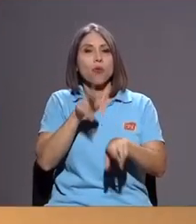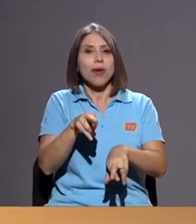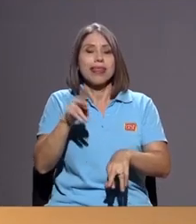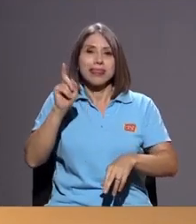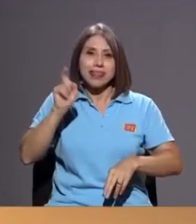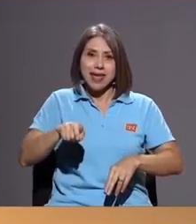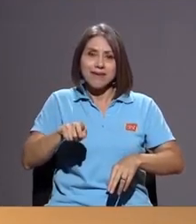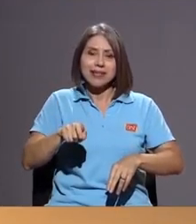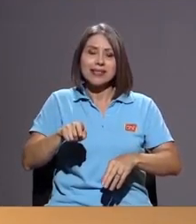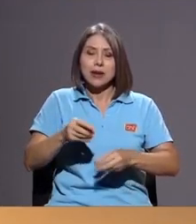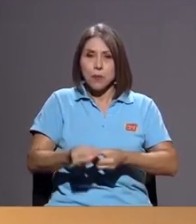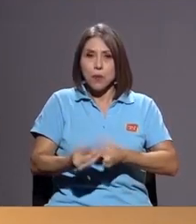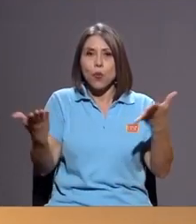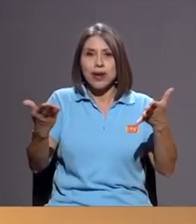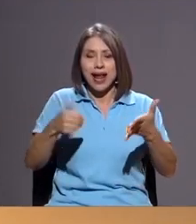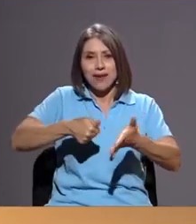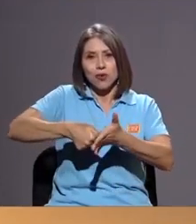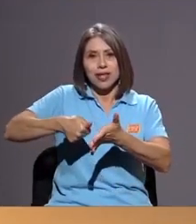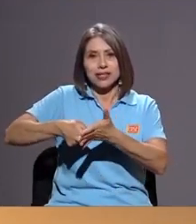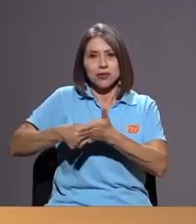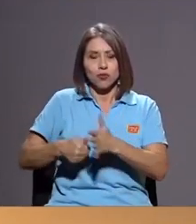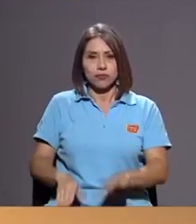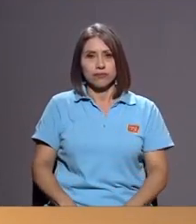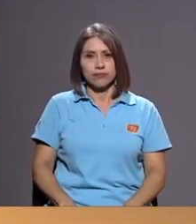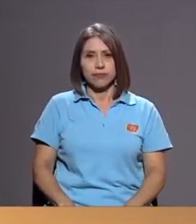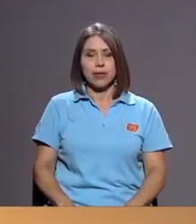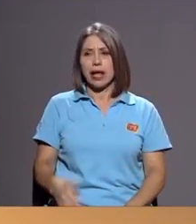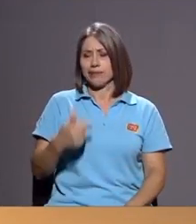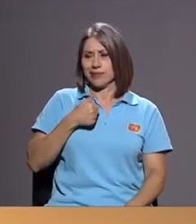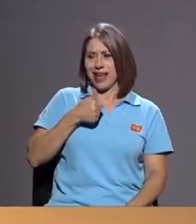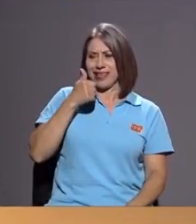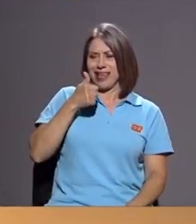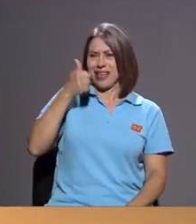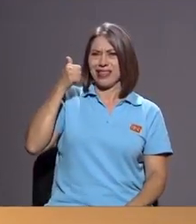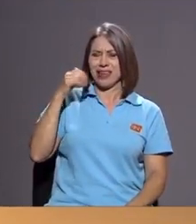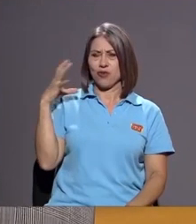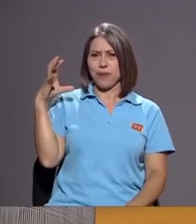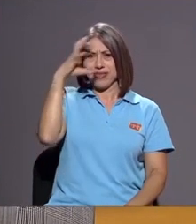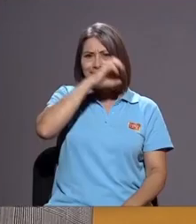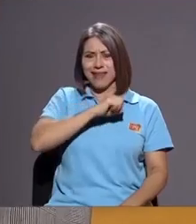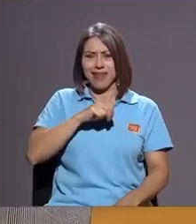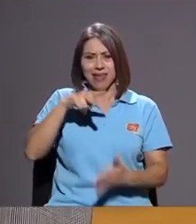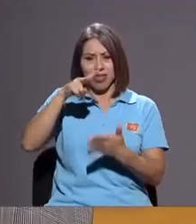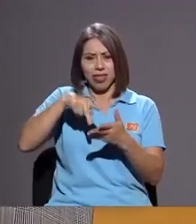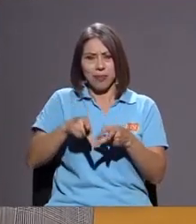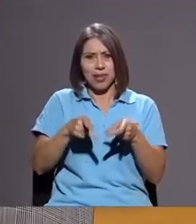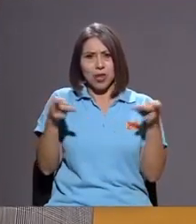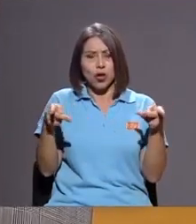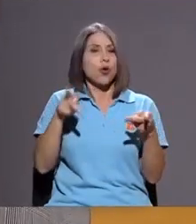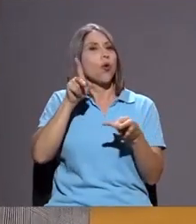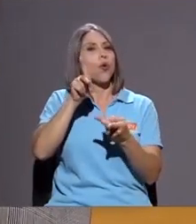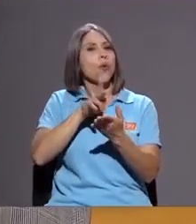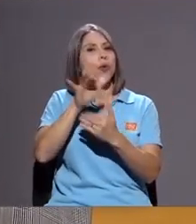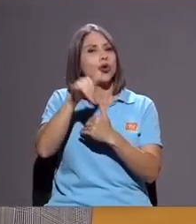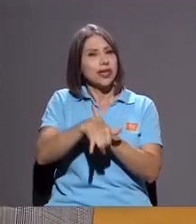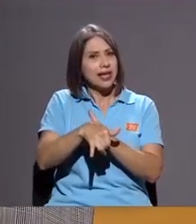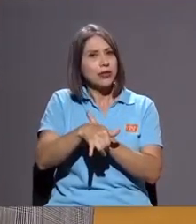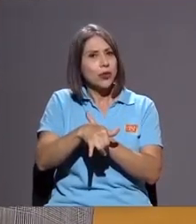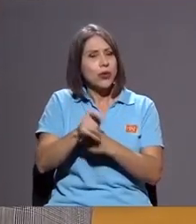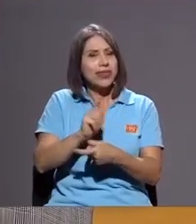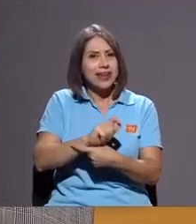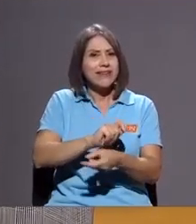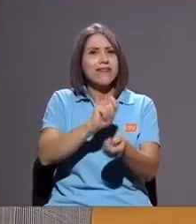ser pública la votación. En todo caso, me enteré ayer o antier por el periódico de que hay un proyecto de